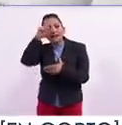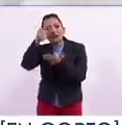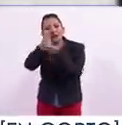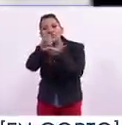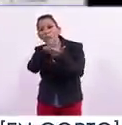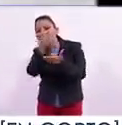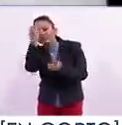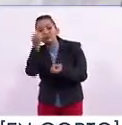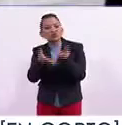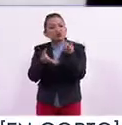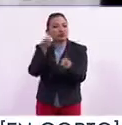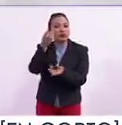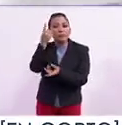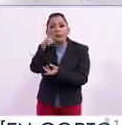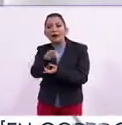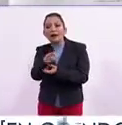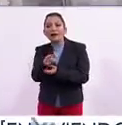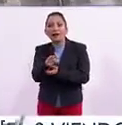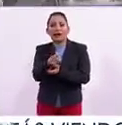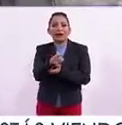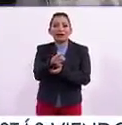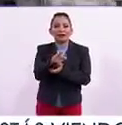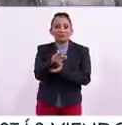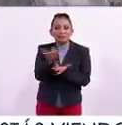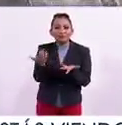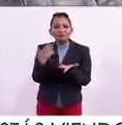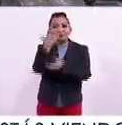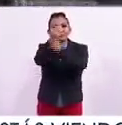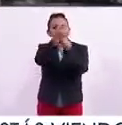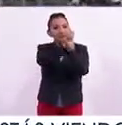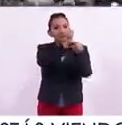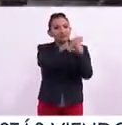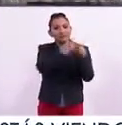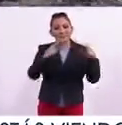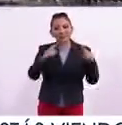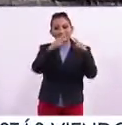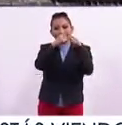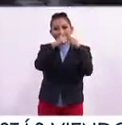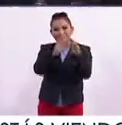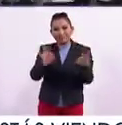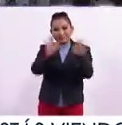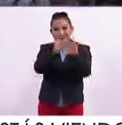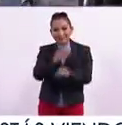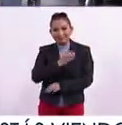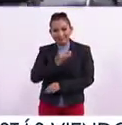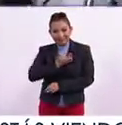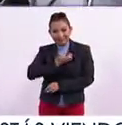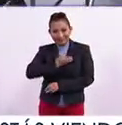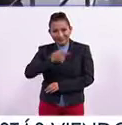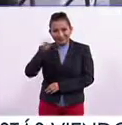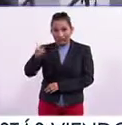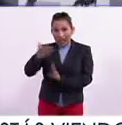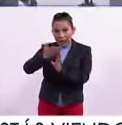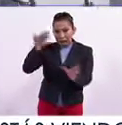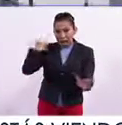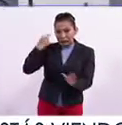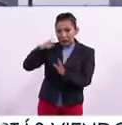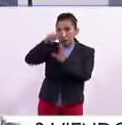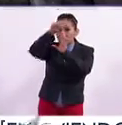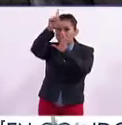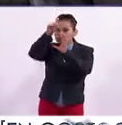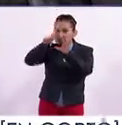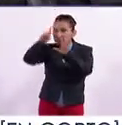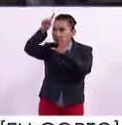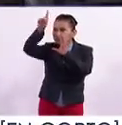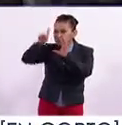para la rehabilitación de la catedral. La catedral había tenido unas grietas que en realidad